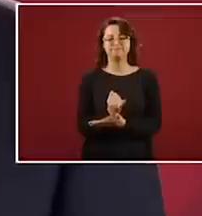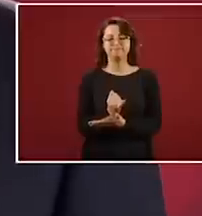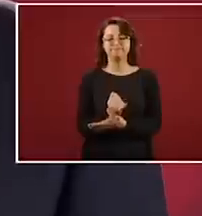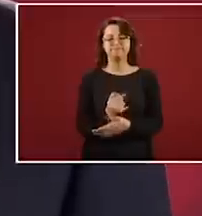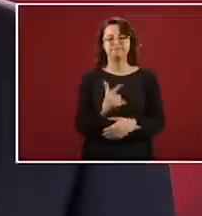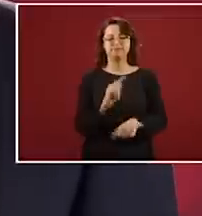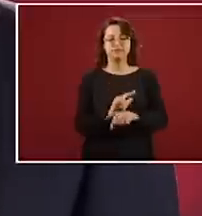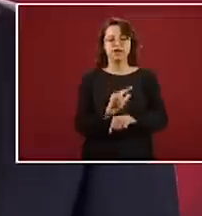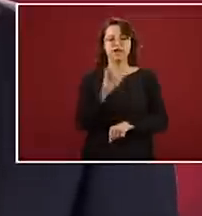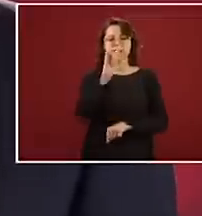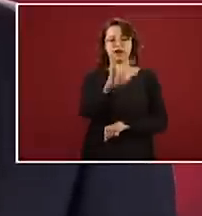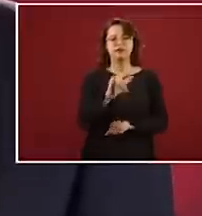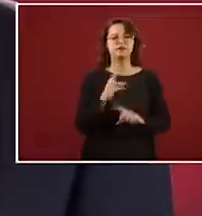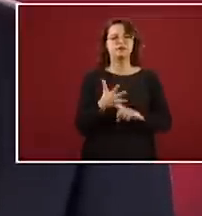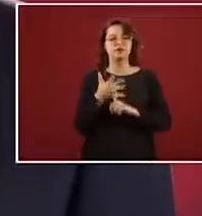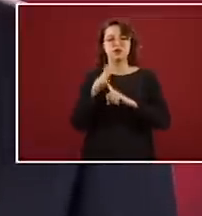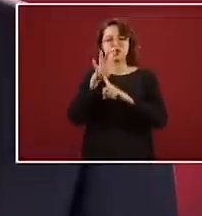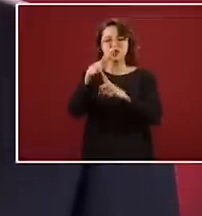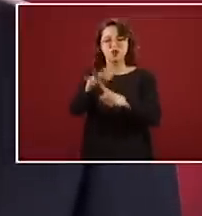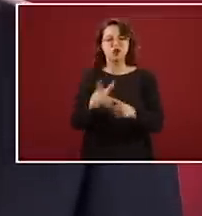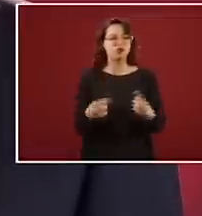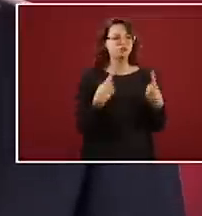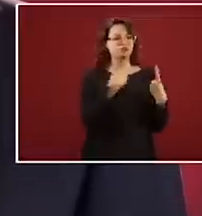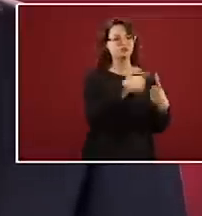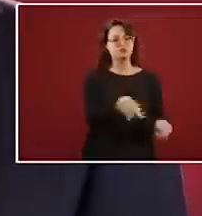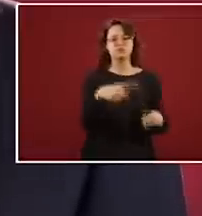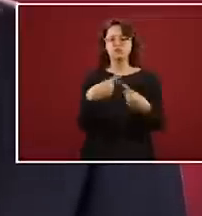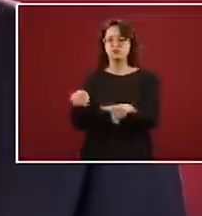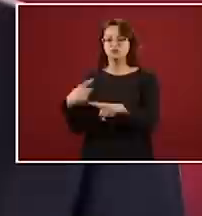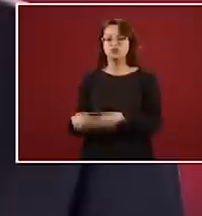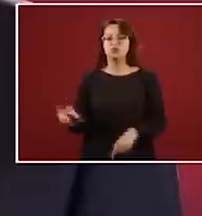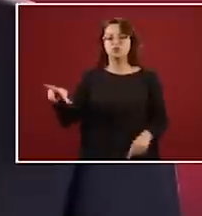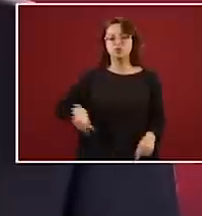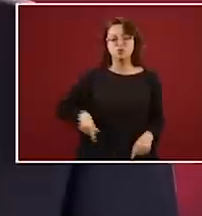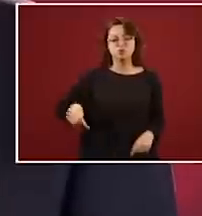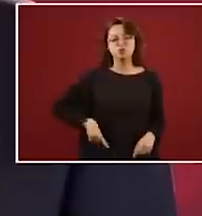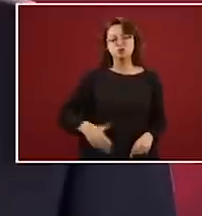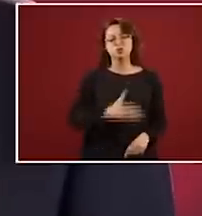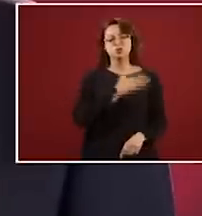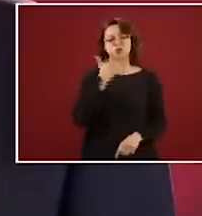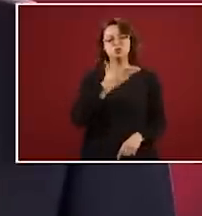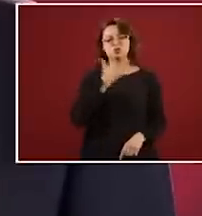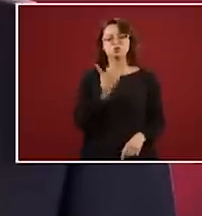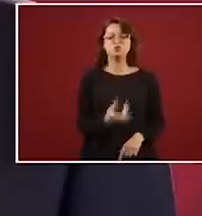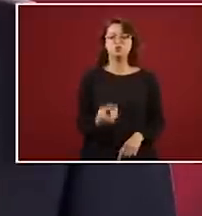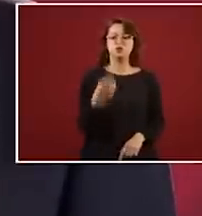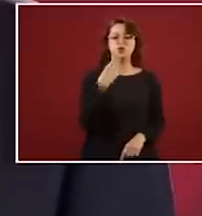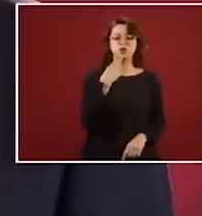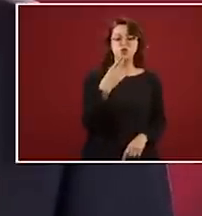los aviones, los helicópteros que se utilizaban para